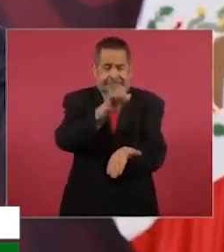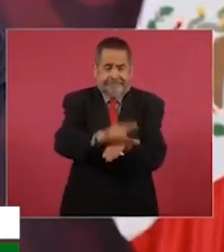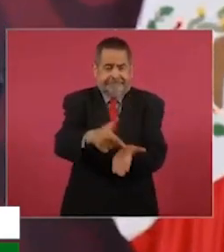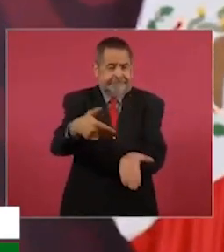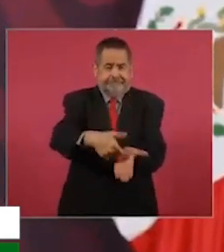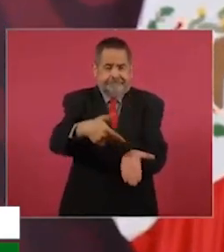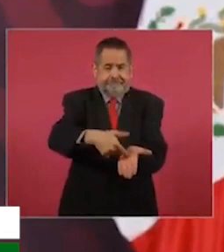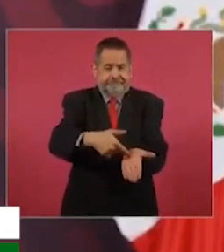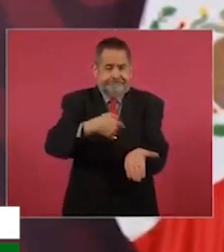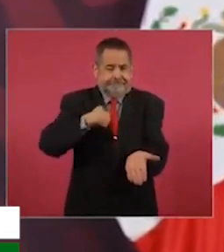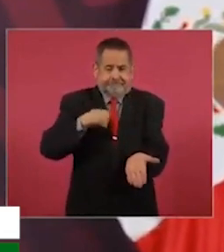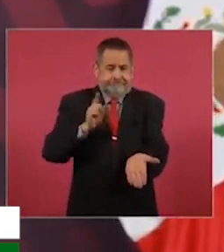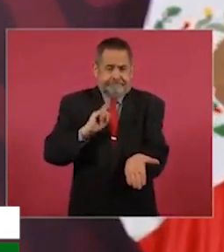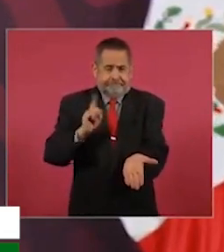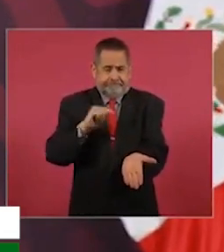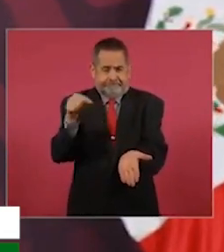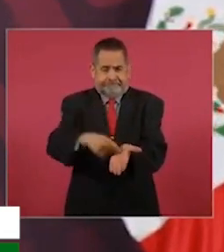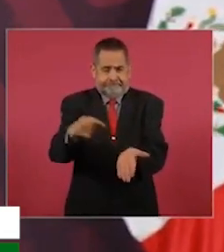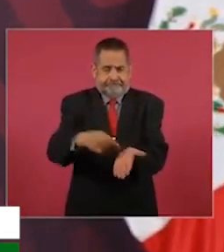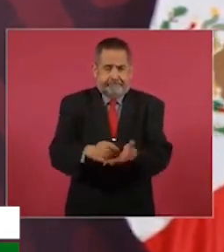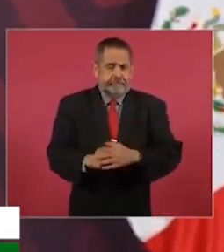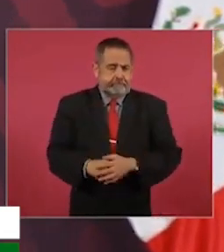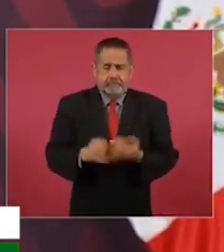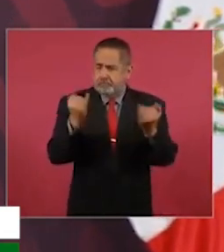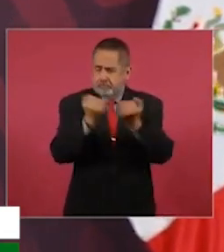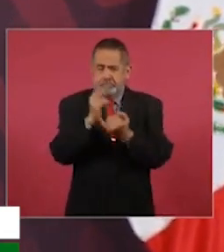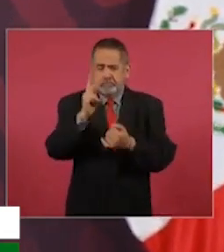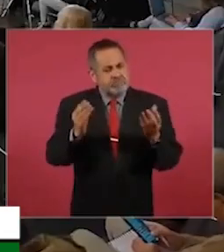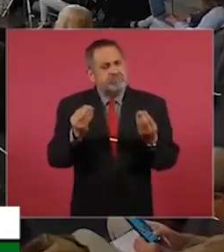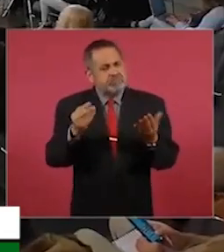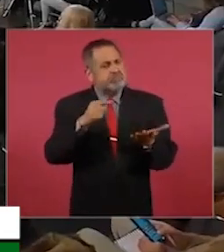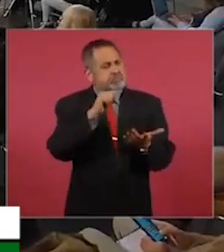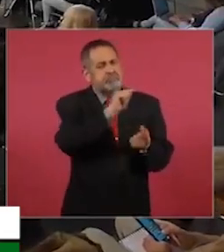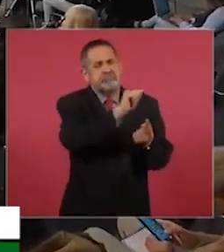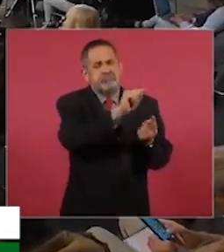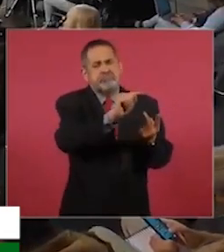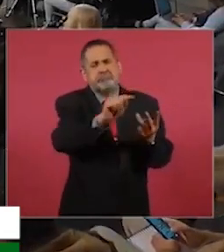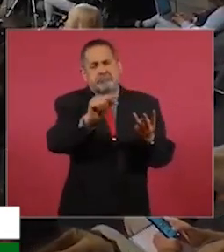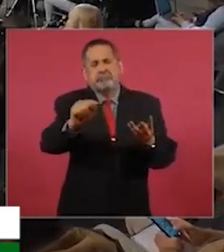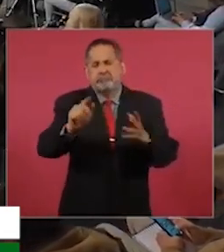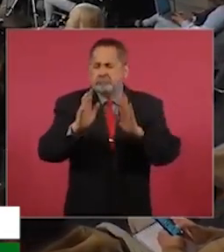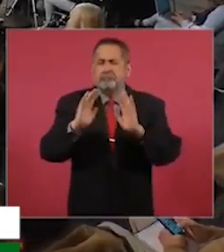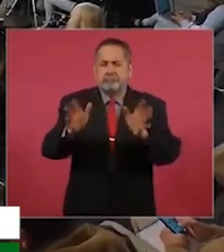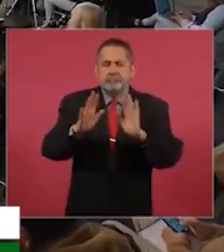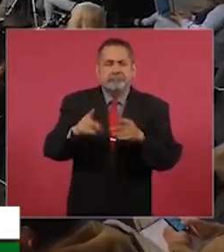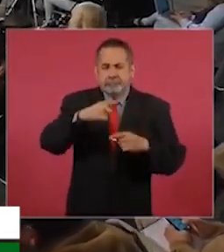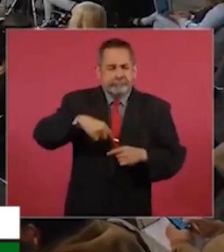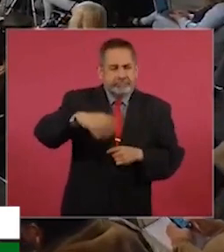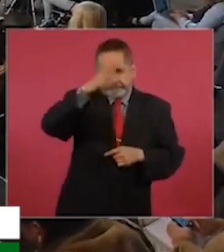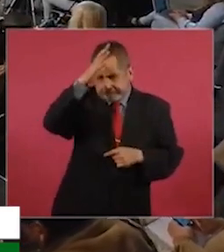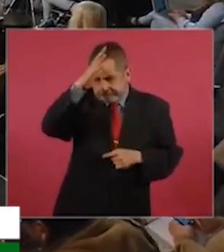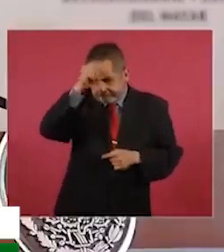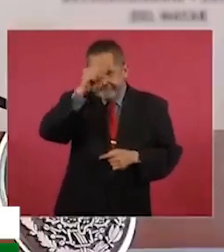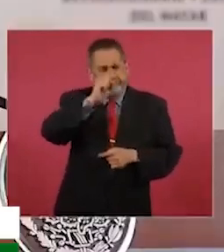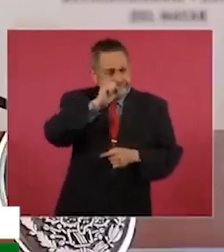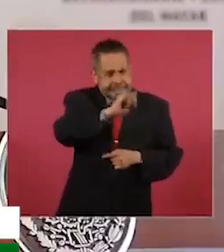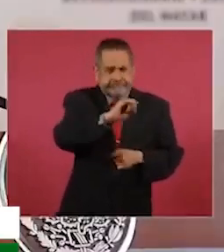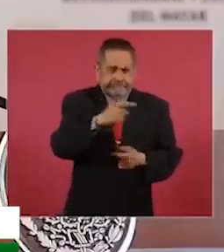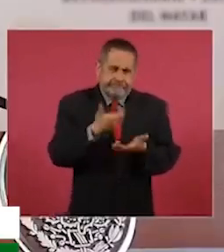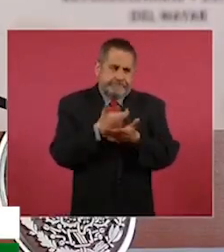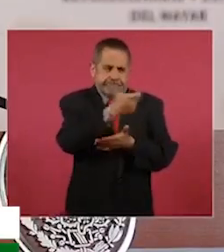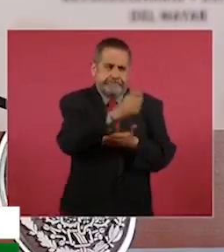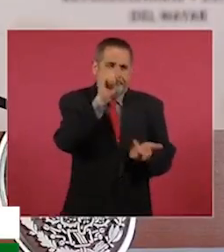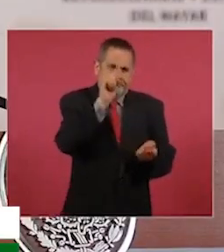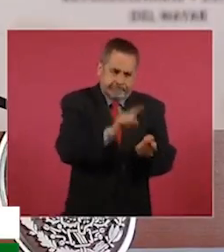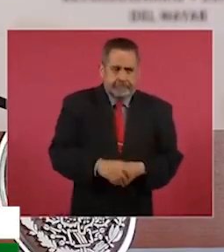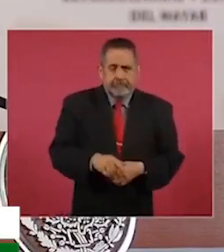no heredará pendientes al próximo presidente o presidenta, ya que dijo, se está limpiando el camino para adelante. Entonces no va a